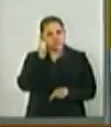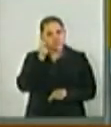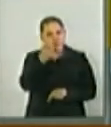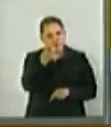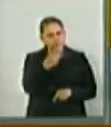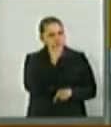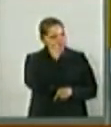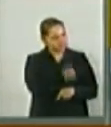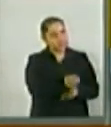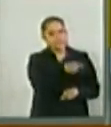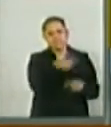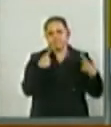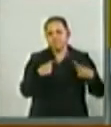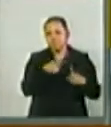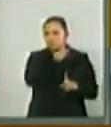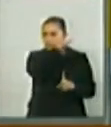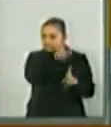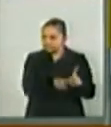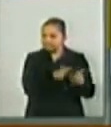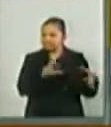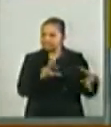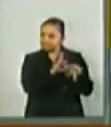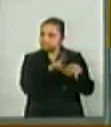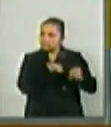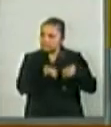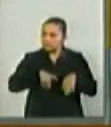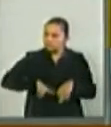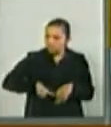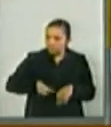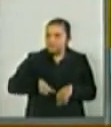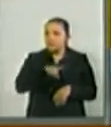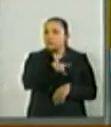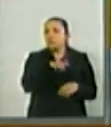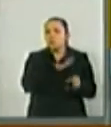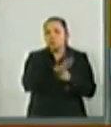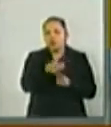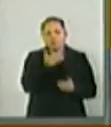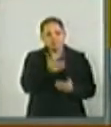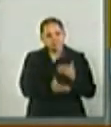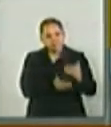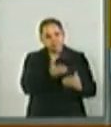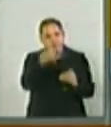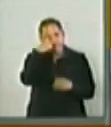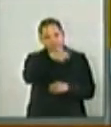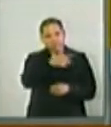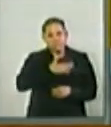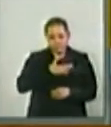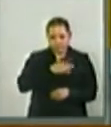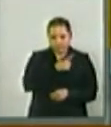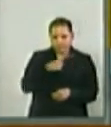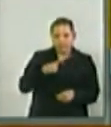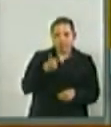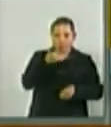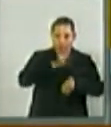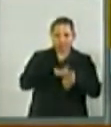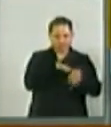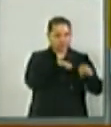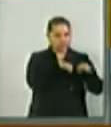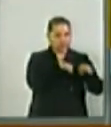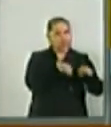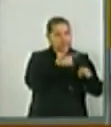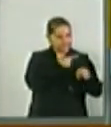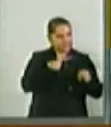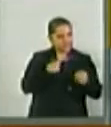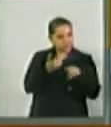autonomía frente al Consejo de Administración, pero sujetos a la transparencia y rendición de cuentas. Por